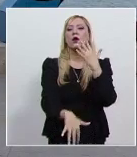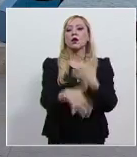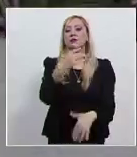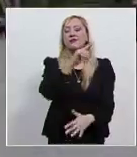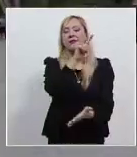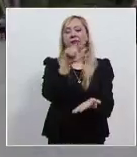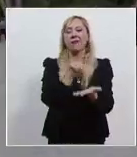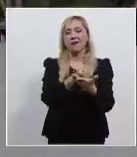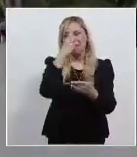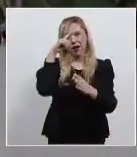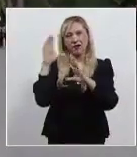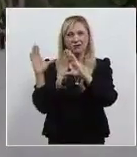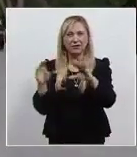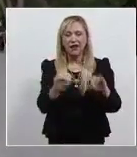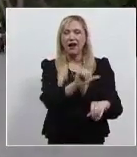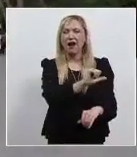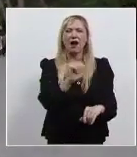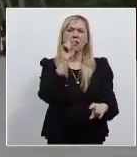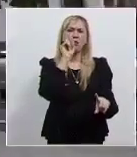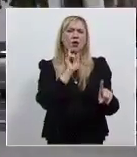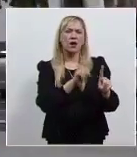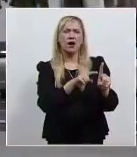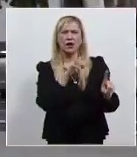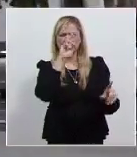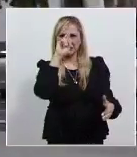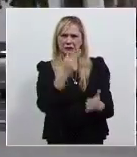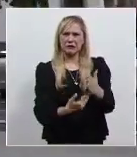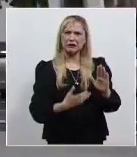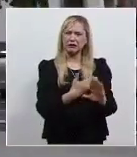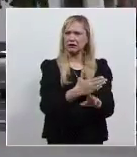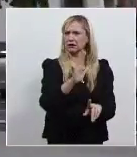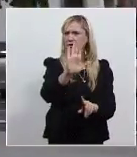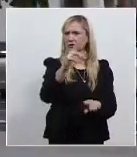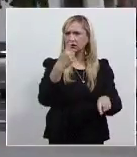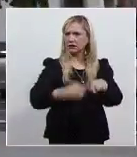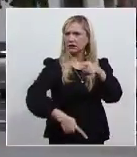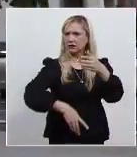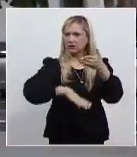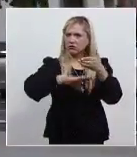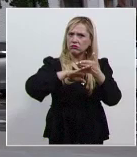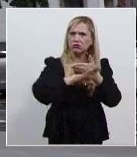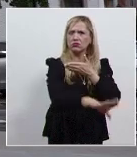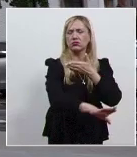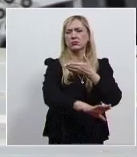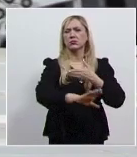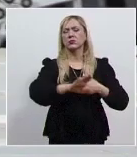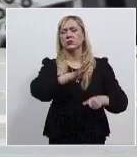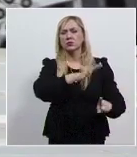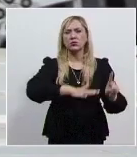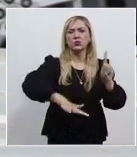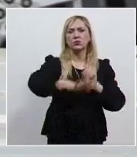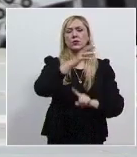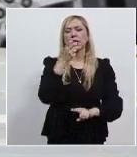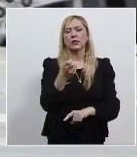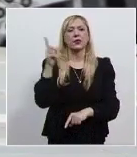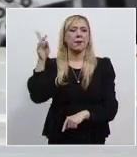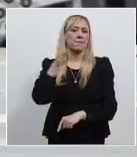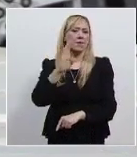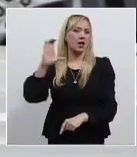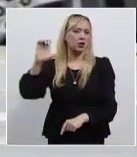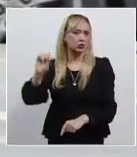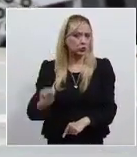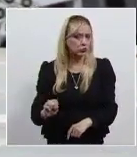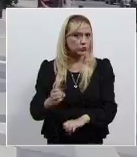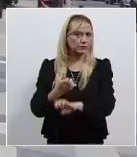la Ley de Capacitación en Materia de Género, Prevención y Erradicación de la Violencia hacia las Mujeres para el estado de Baja California